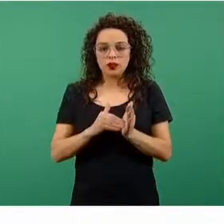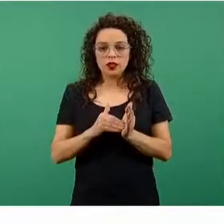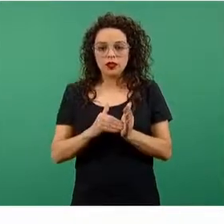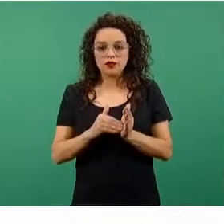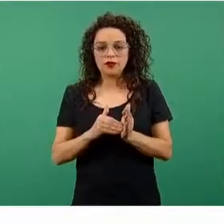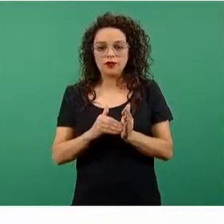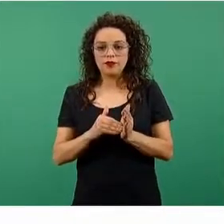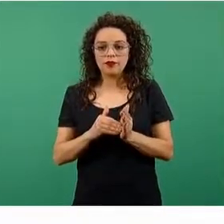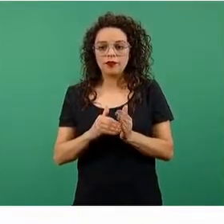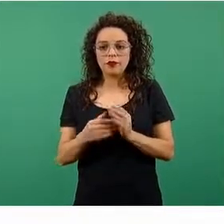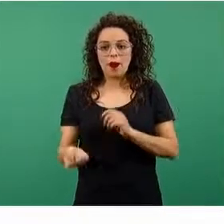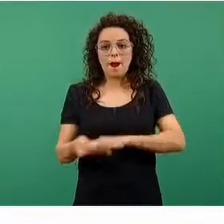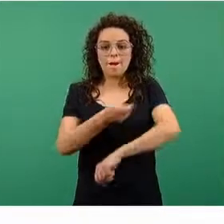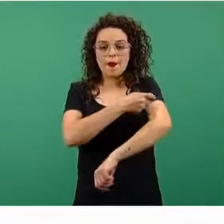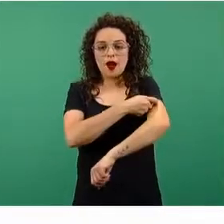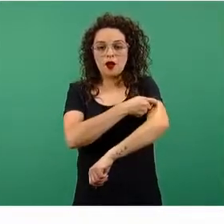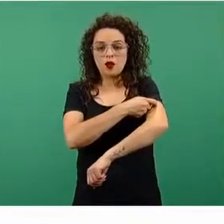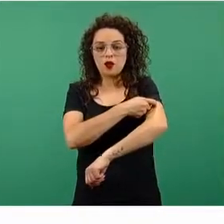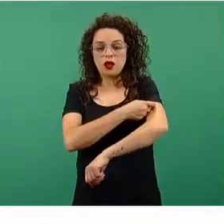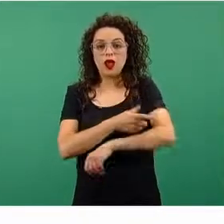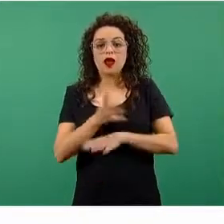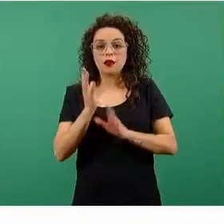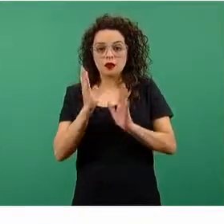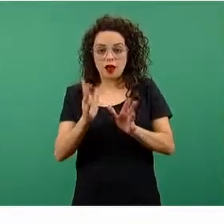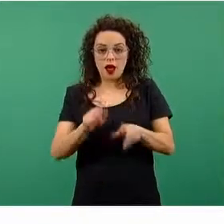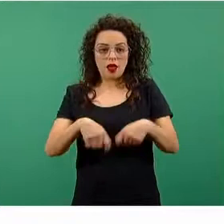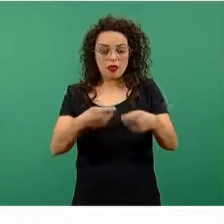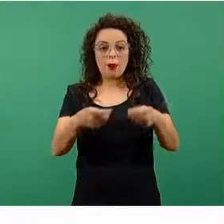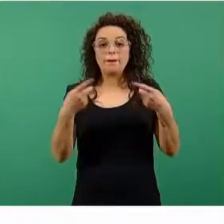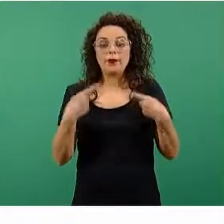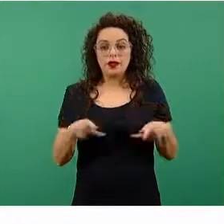3.488.000 vacunas que han sido administradas